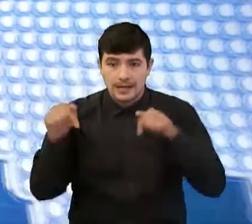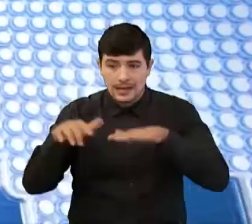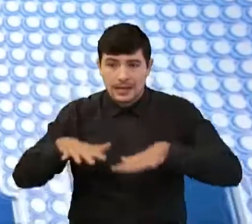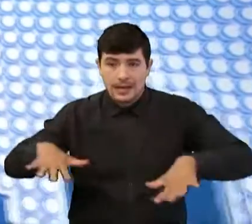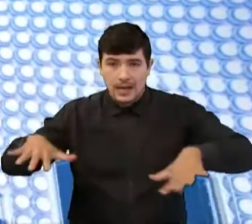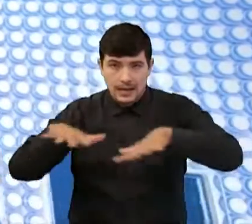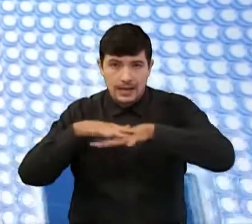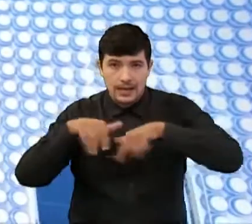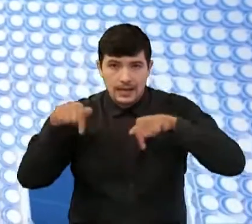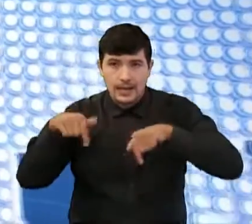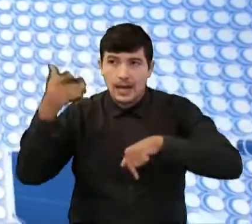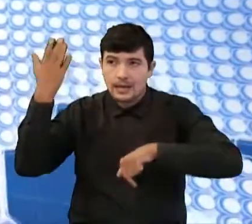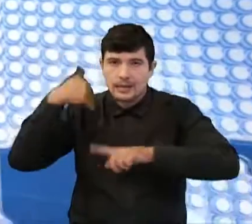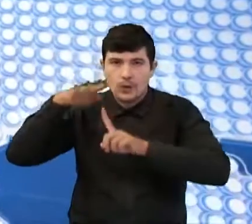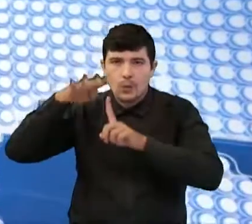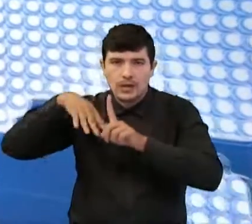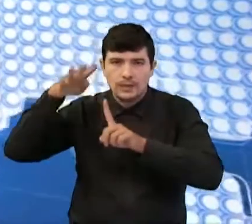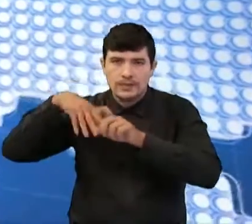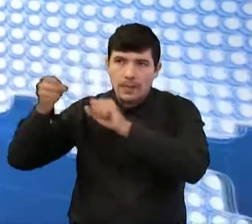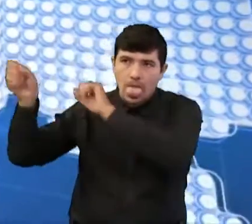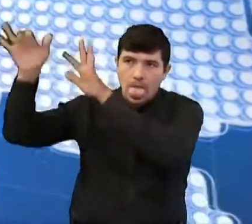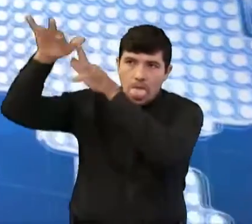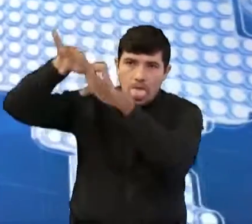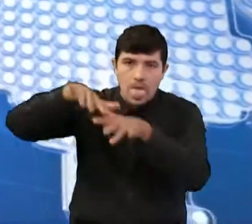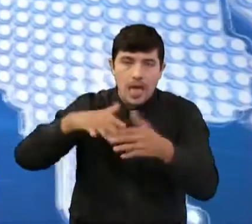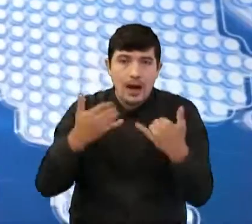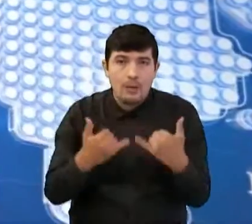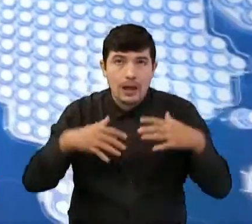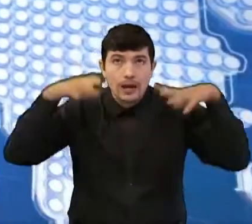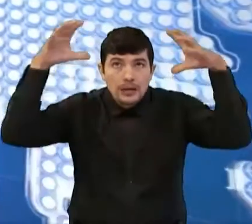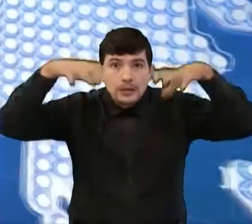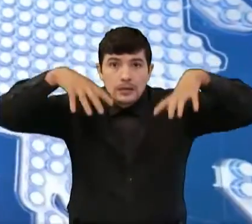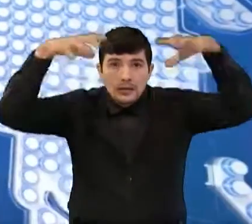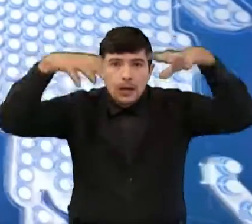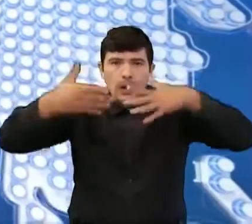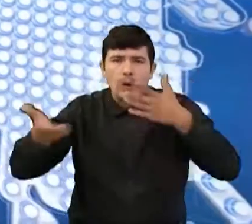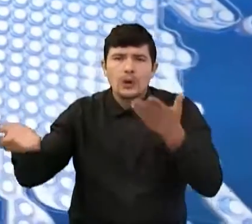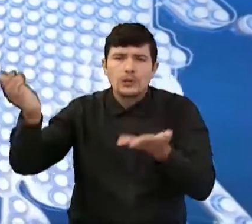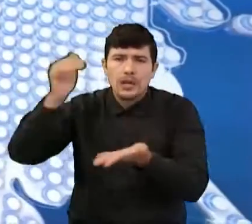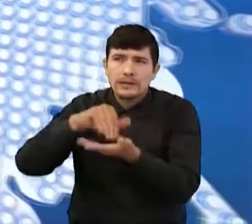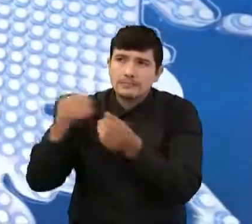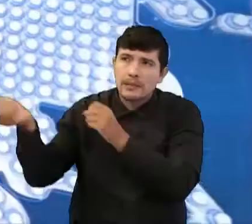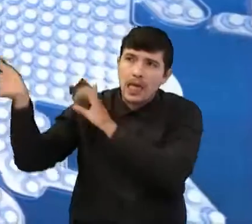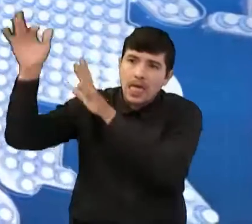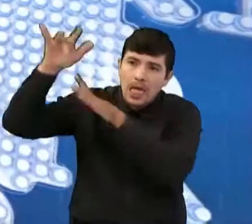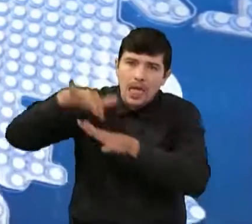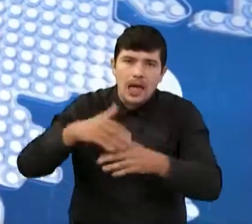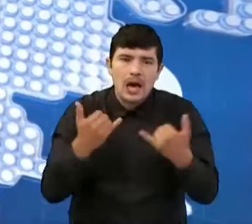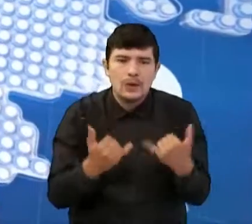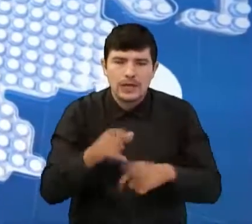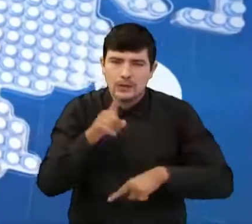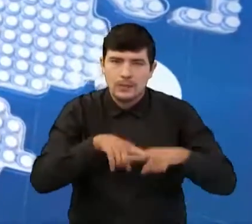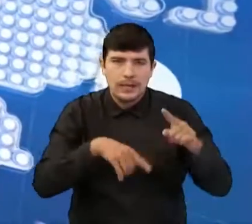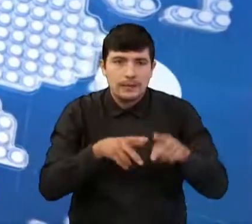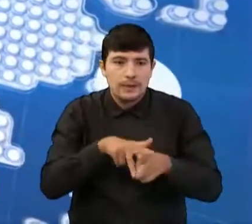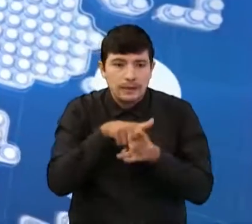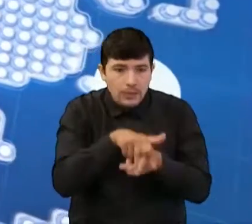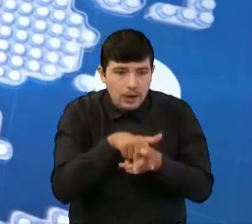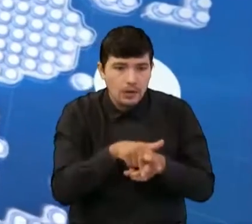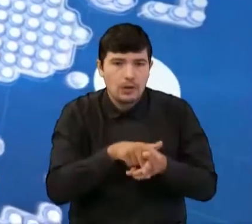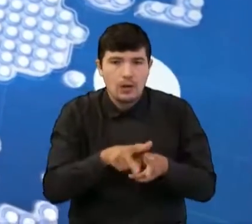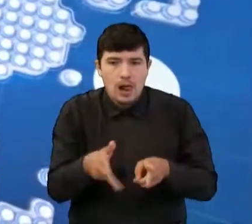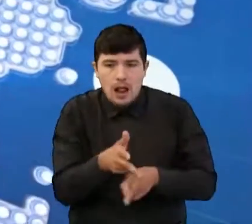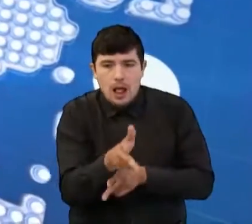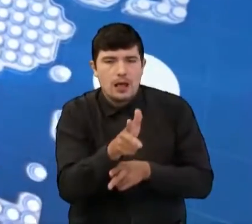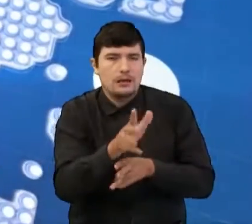derrumbe. Desafortunadamente, con este invierno que nos ha caído encima, se nos ha derrotado nuevamente y volvemos a quedar sin ni paso para bestias. Entonces agradecemos